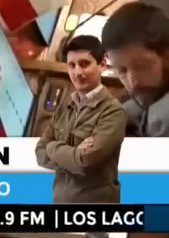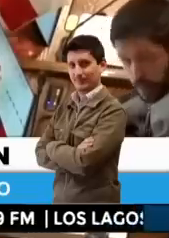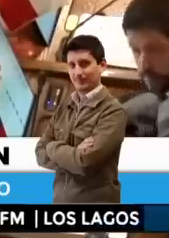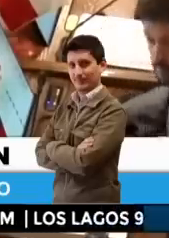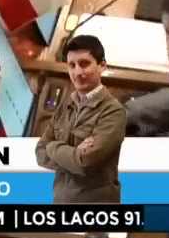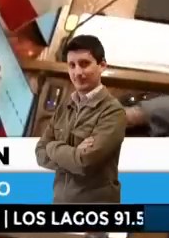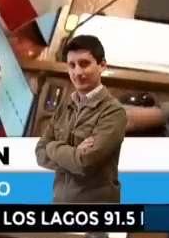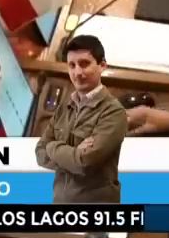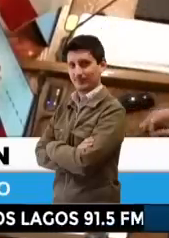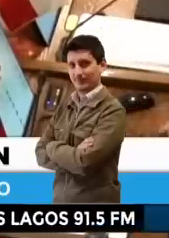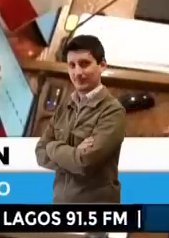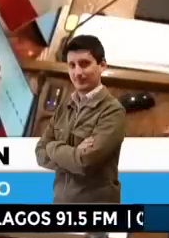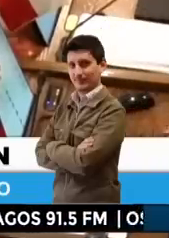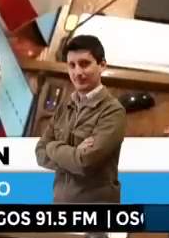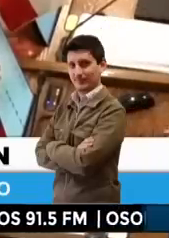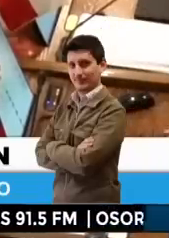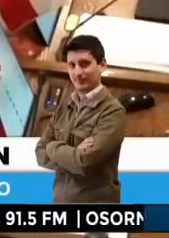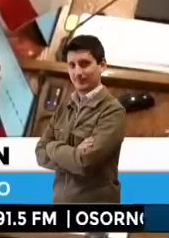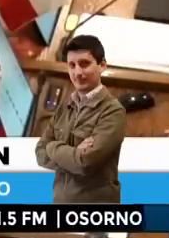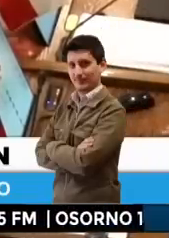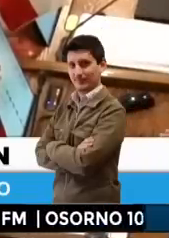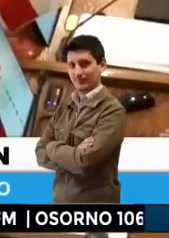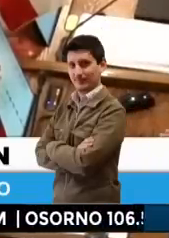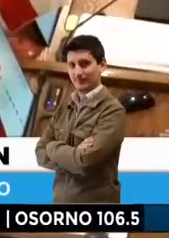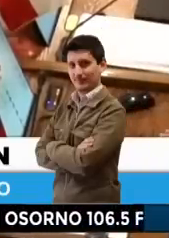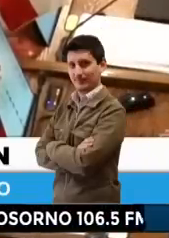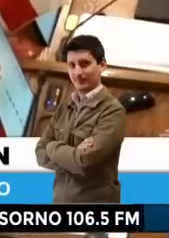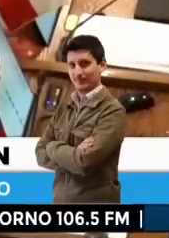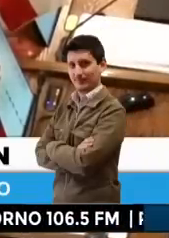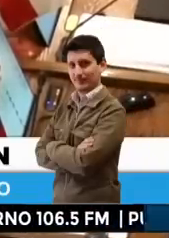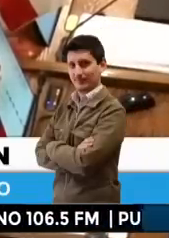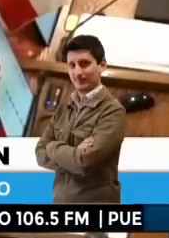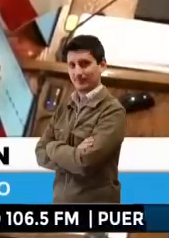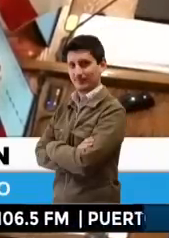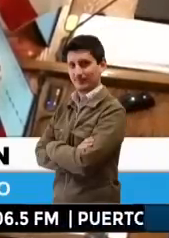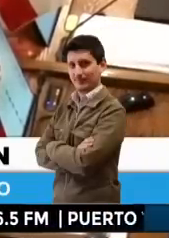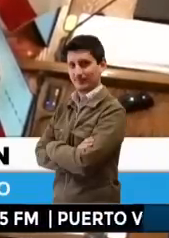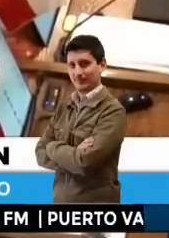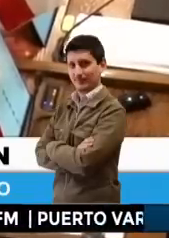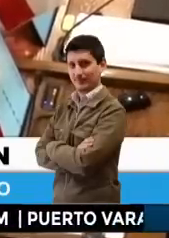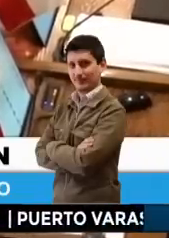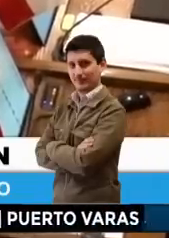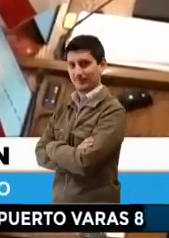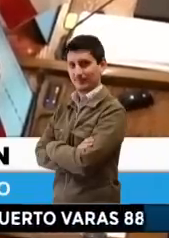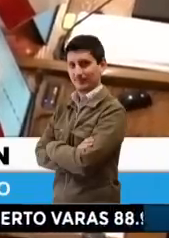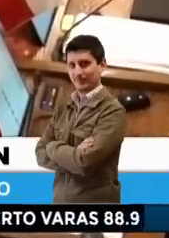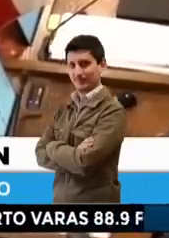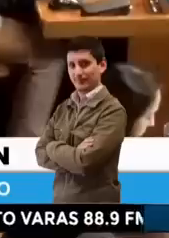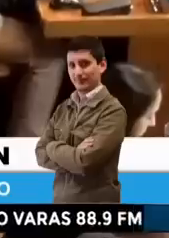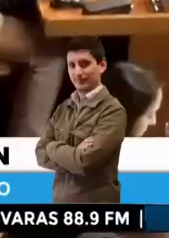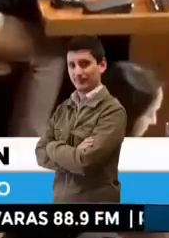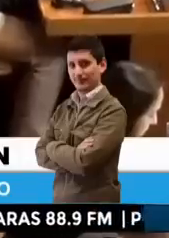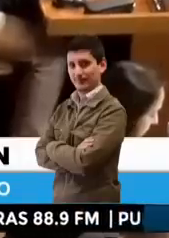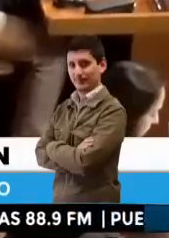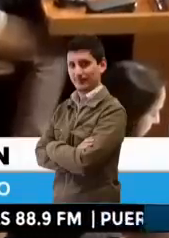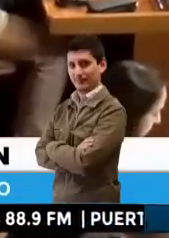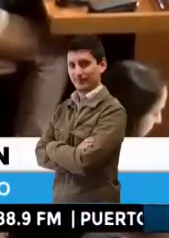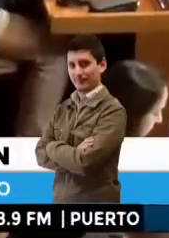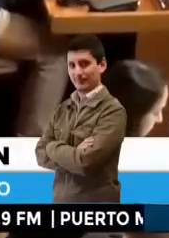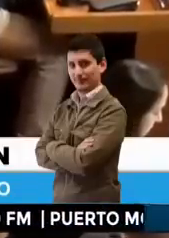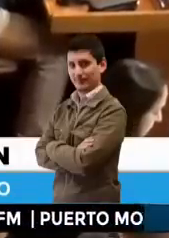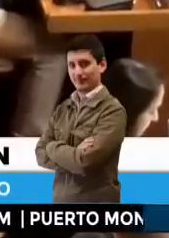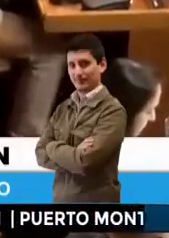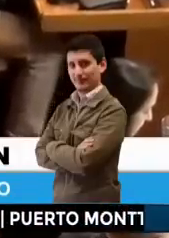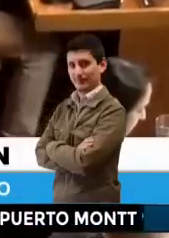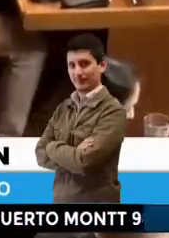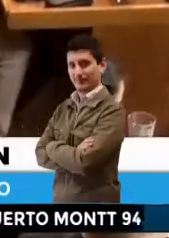¿por qué no conversar con ellos y, bueno, educarlos en esa, en evitar esa ignorancia? Pero bueno, eso no se hizo hasta el final y